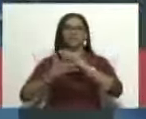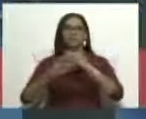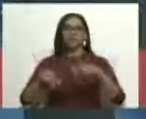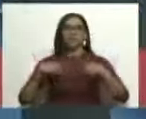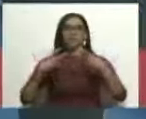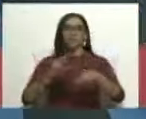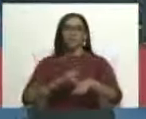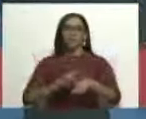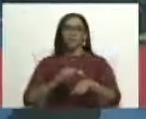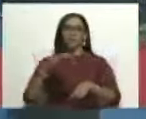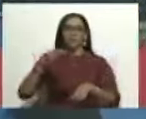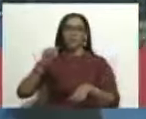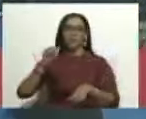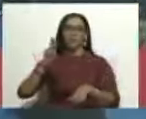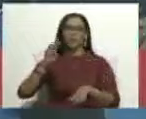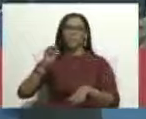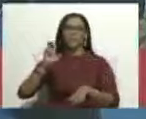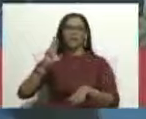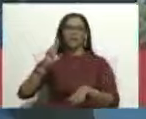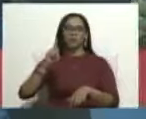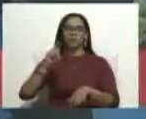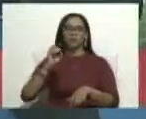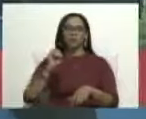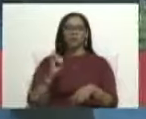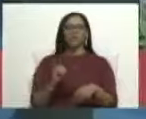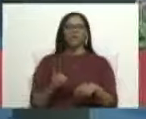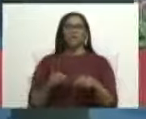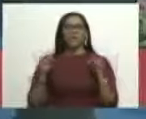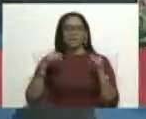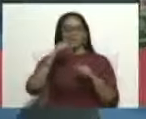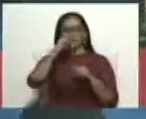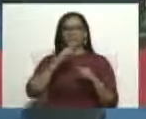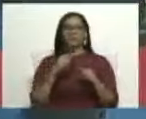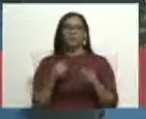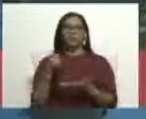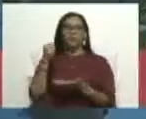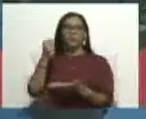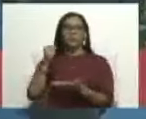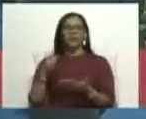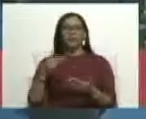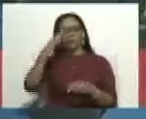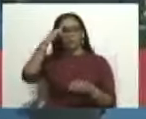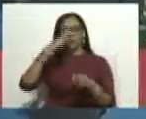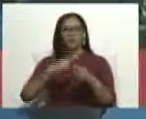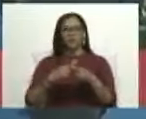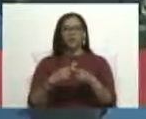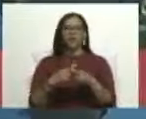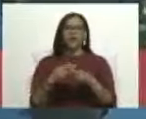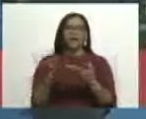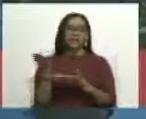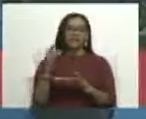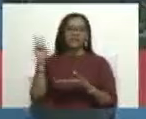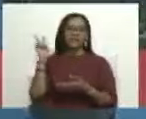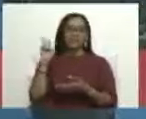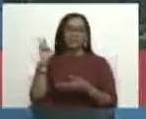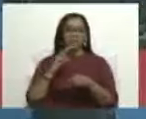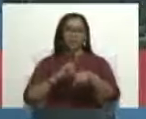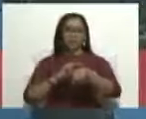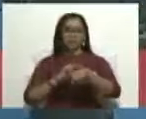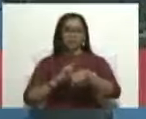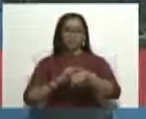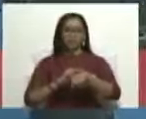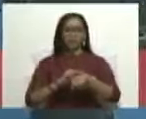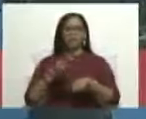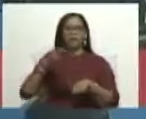Humberto Fernández Morán, este año los premios se entregan en homenaje a este ilustre venezolano, Humberto